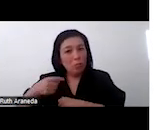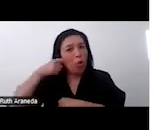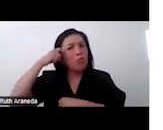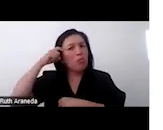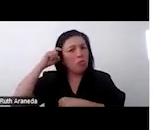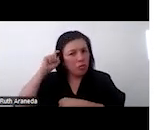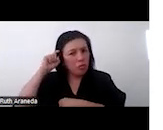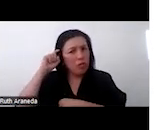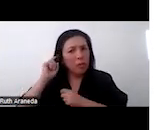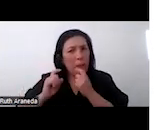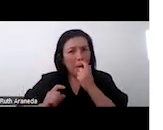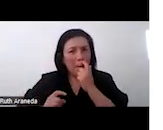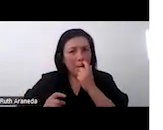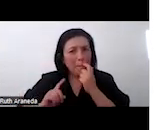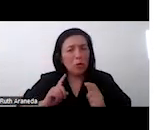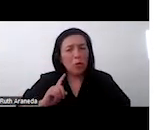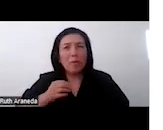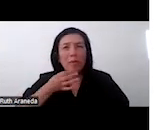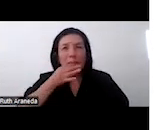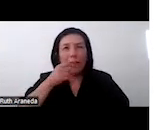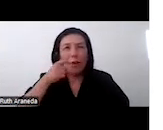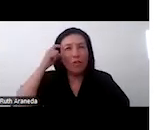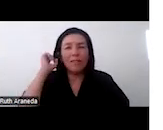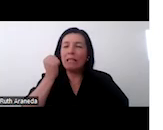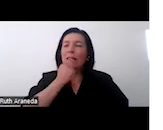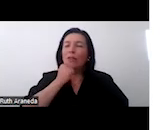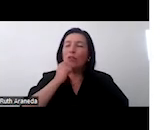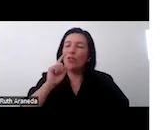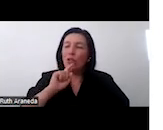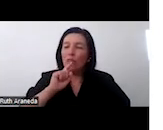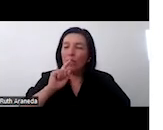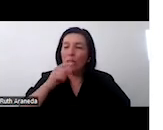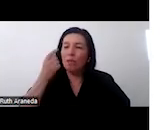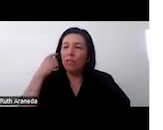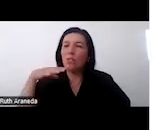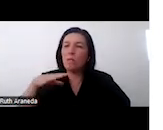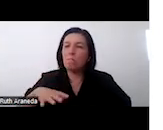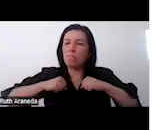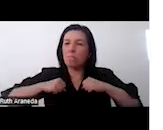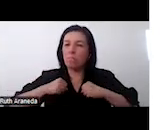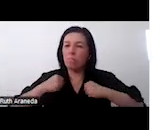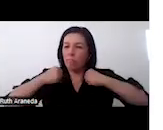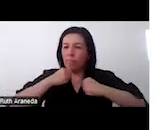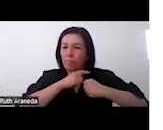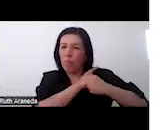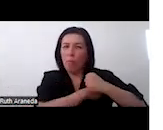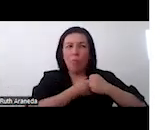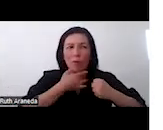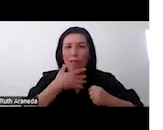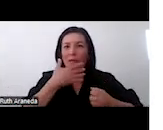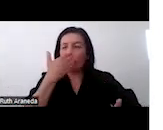conciencia. Perdón, no es la palabra eso, tomar más conciencia, sino que se empoderan más, digamos, dada la efervescencia del